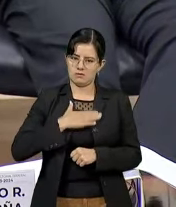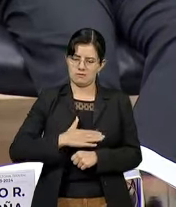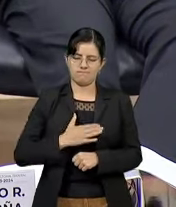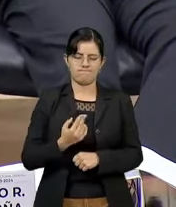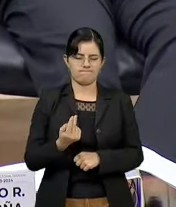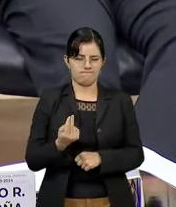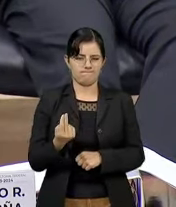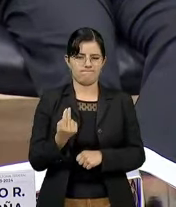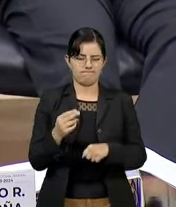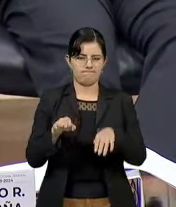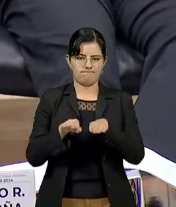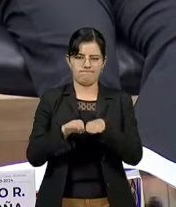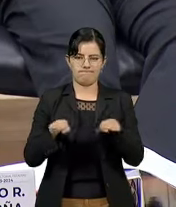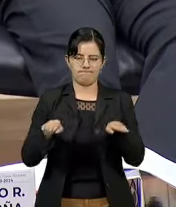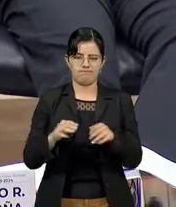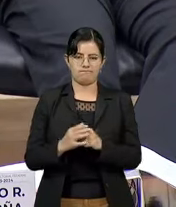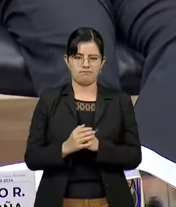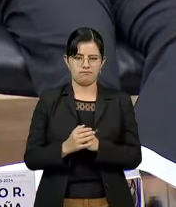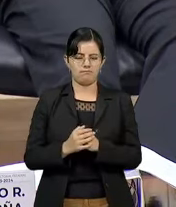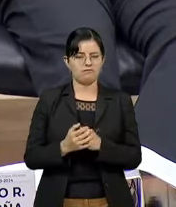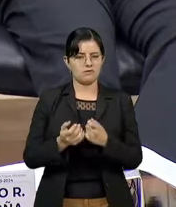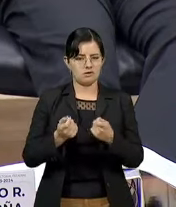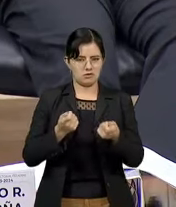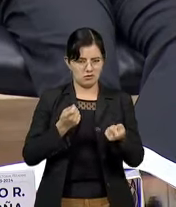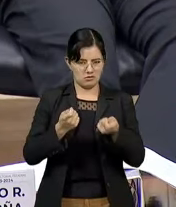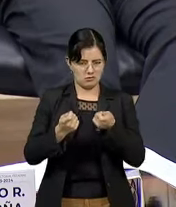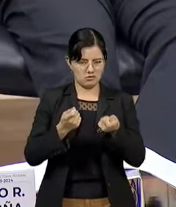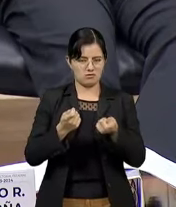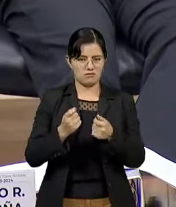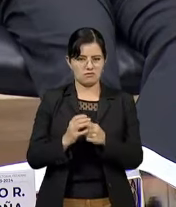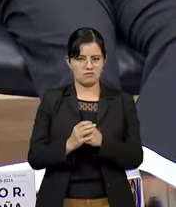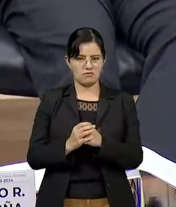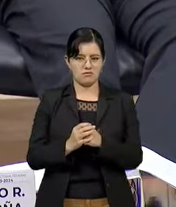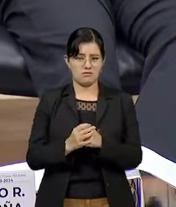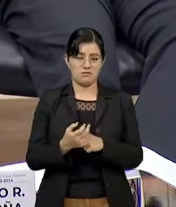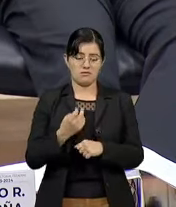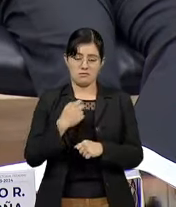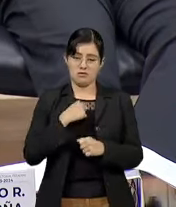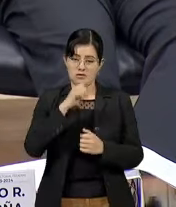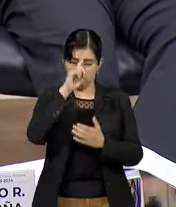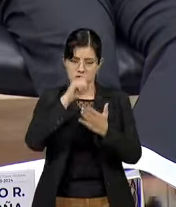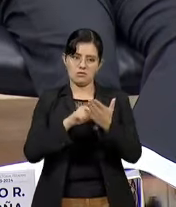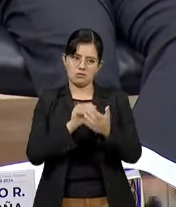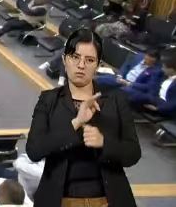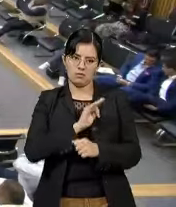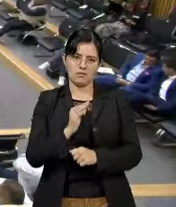imparcialidad y moderación creo que no es mucho